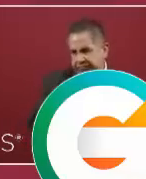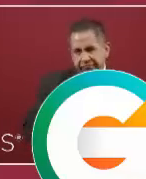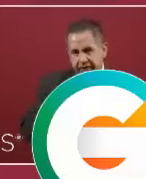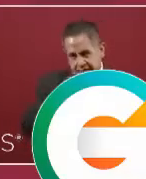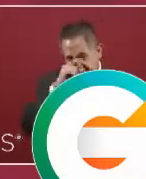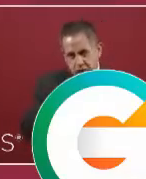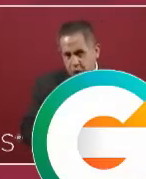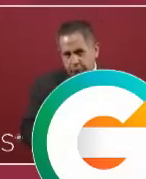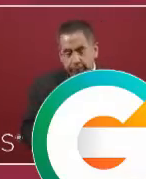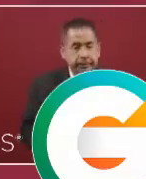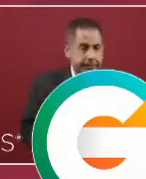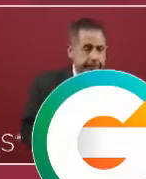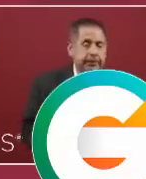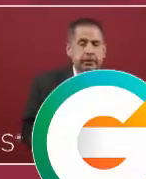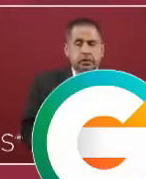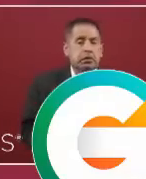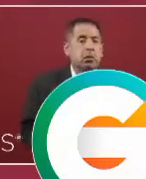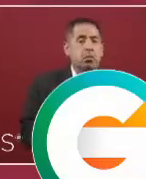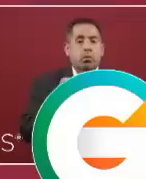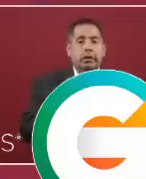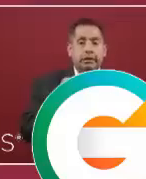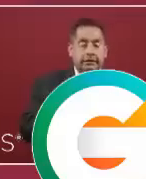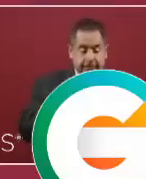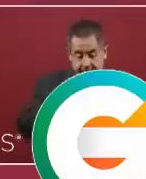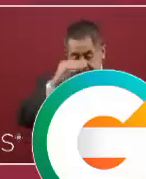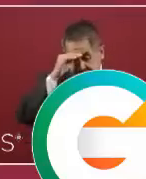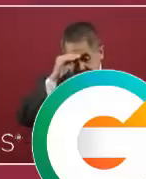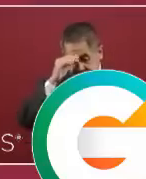Tenemos por eso todavía